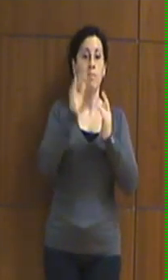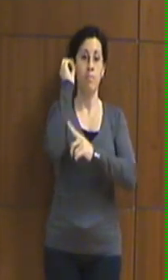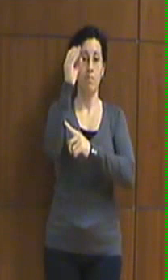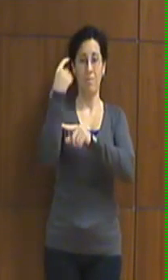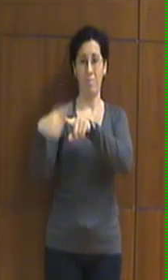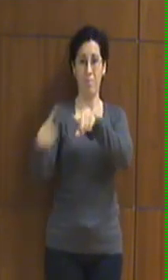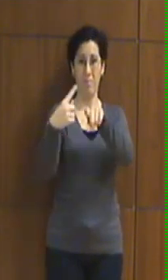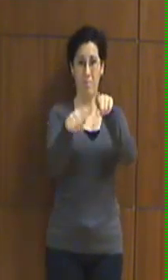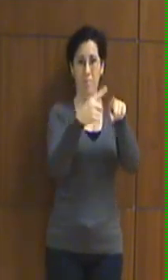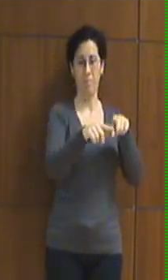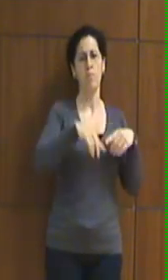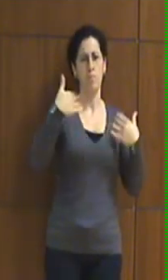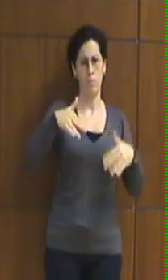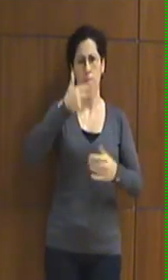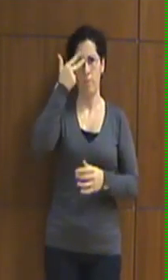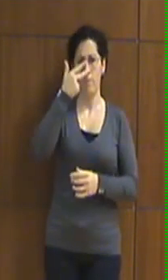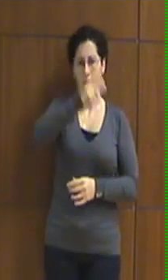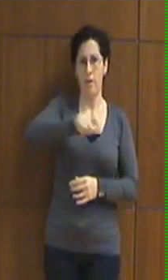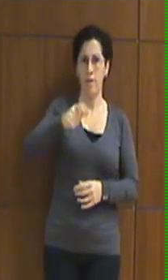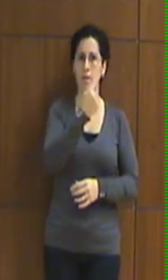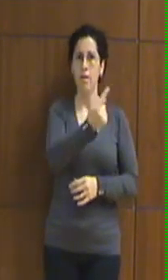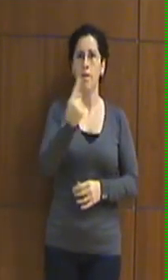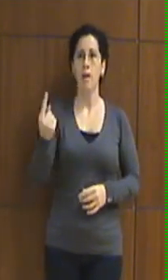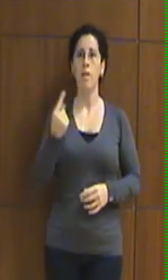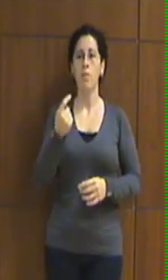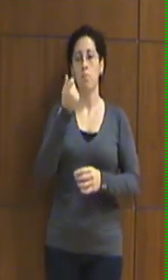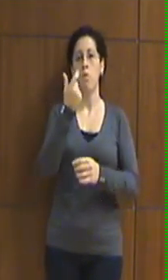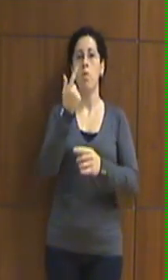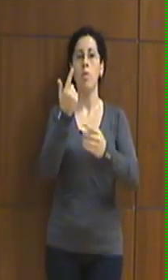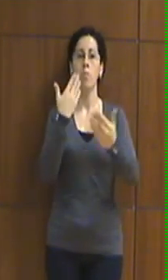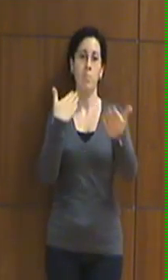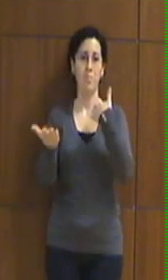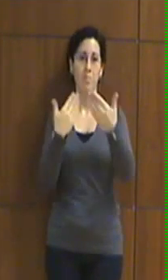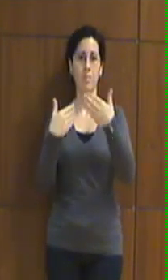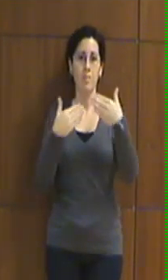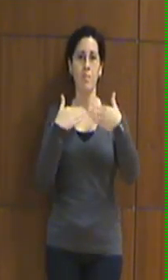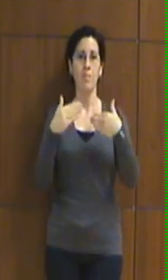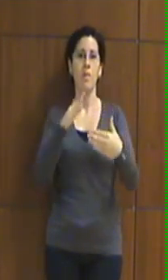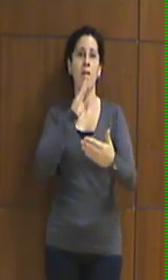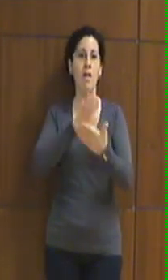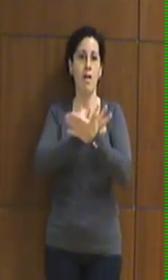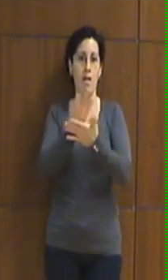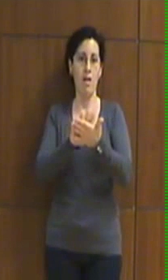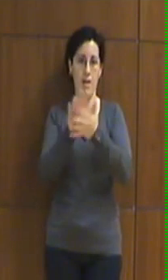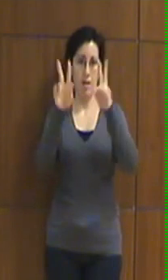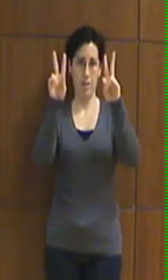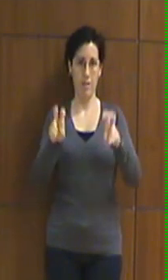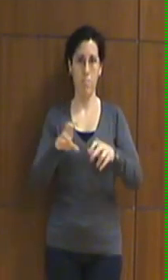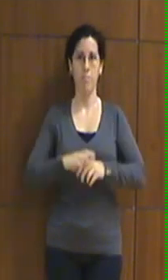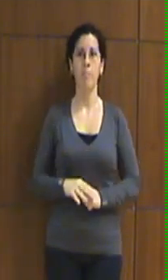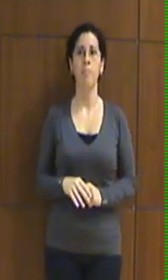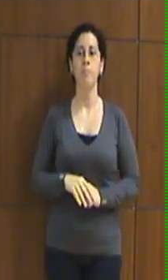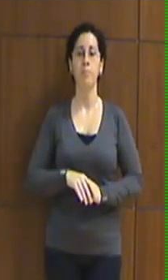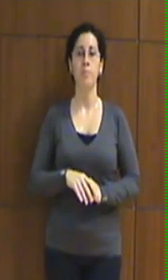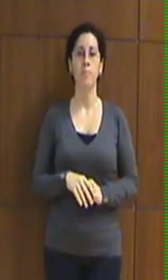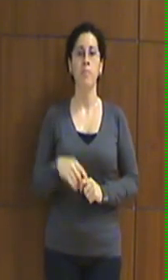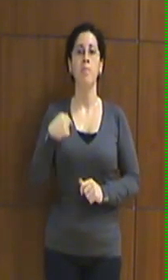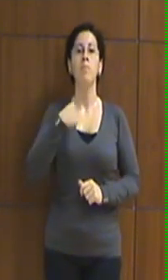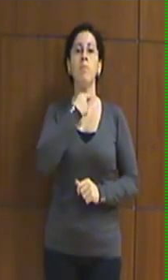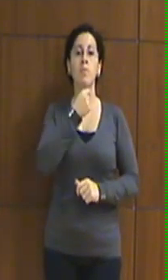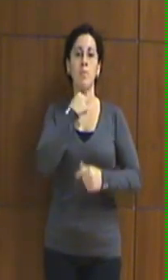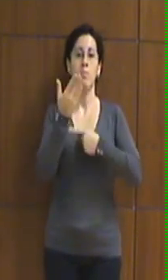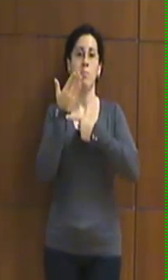ponentes, interesantes ponentes, con los cuales vamos a poder tertuliar de lo que estábamos comentando. Me gustaría que os